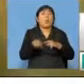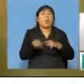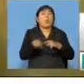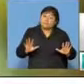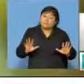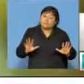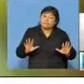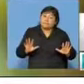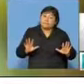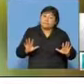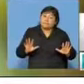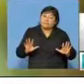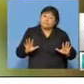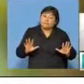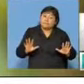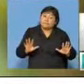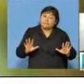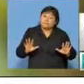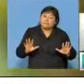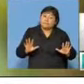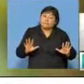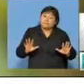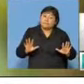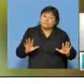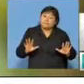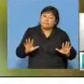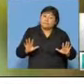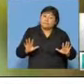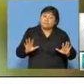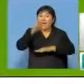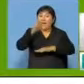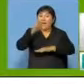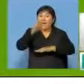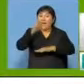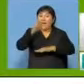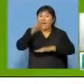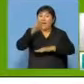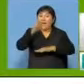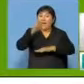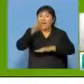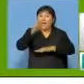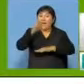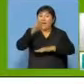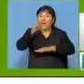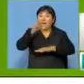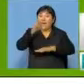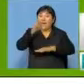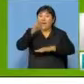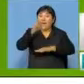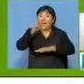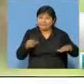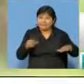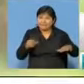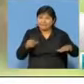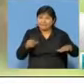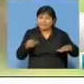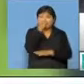a... Hasta ahora estaba comiendo en el monte, en las pasturas, y ahora está empezando a afectar al cultivo. Pero bueno, si